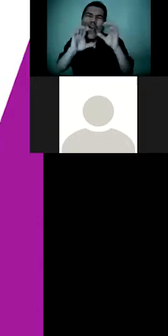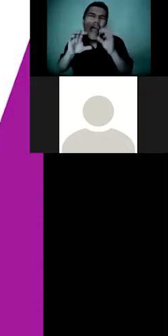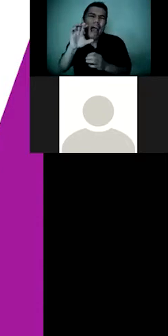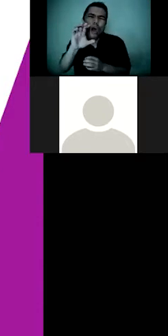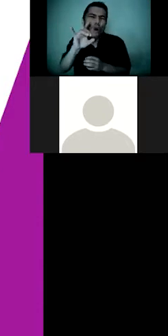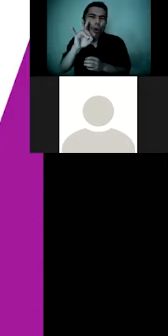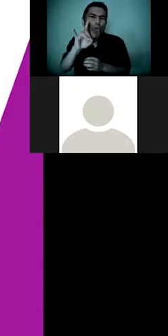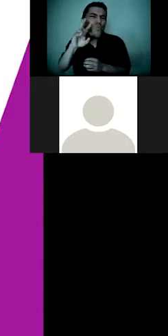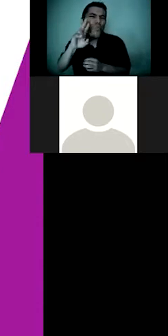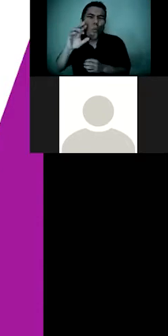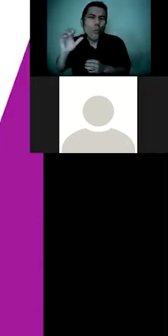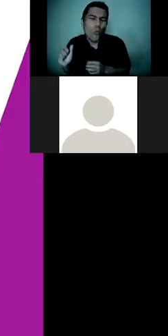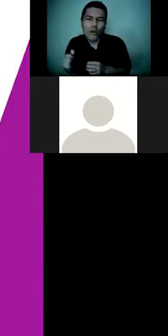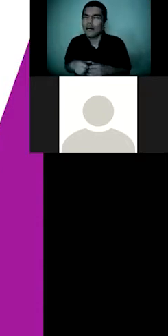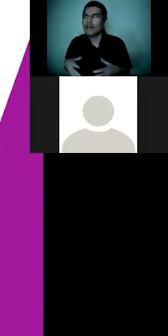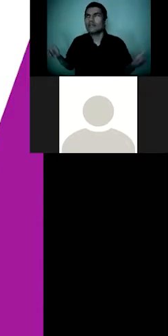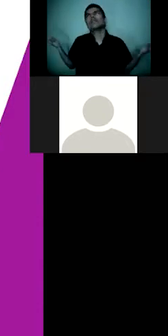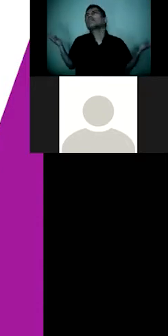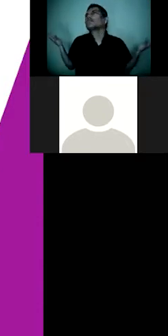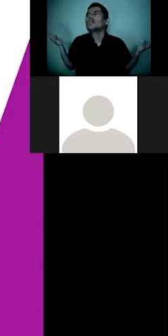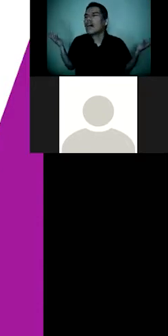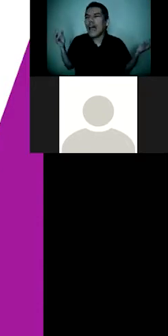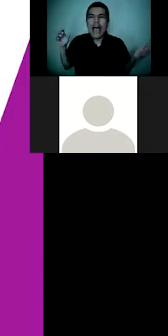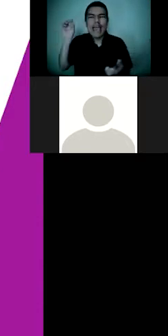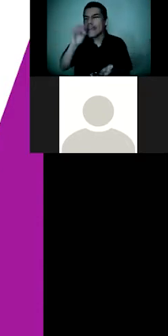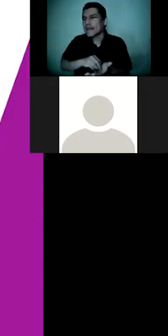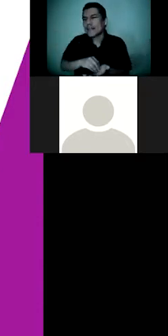Siempre digo, busquemos la cura.